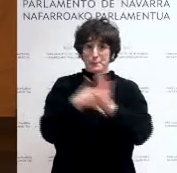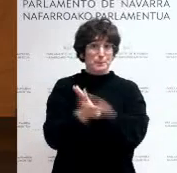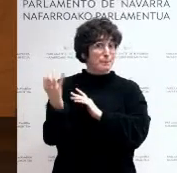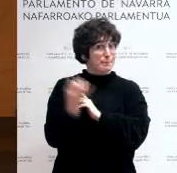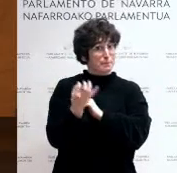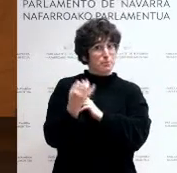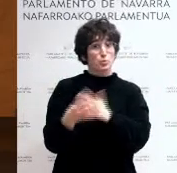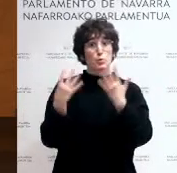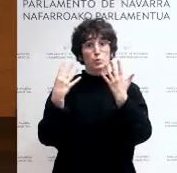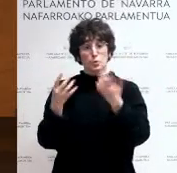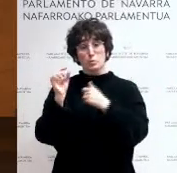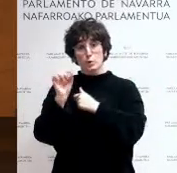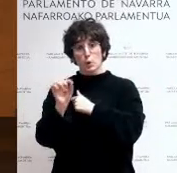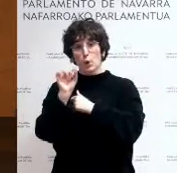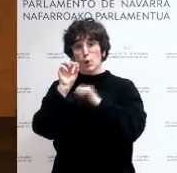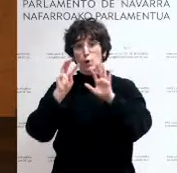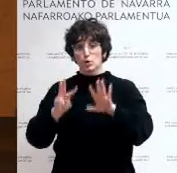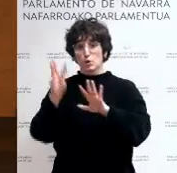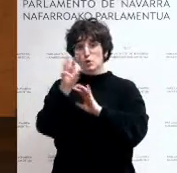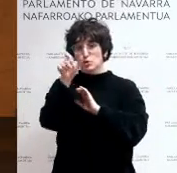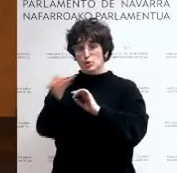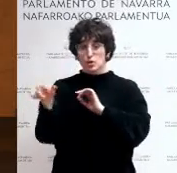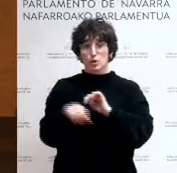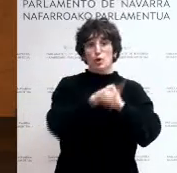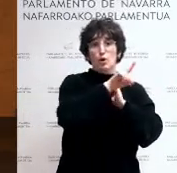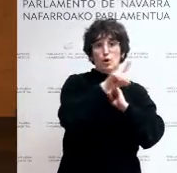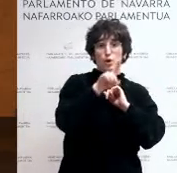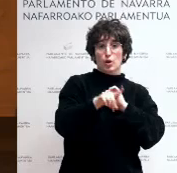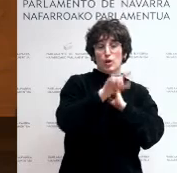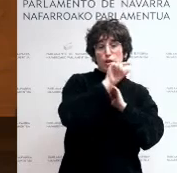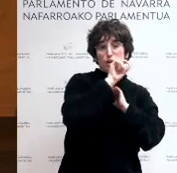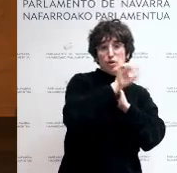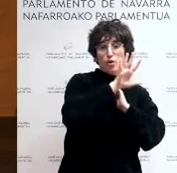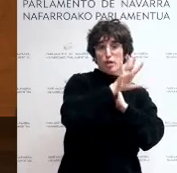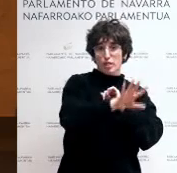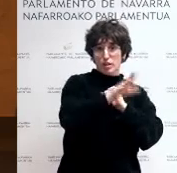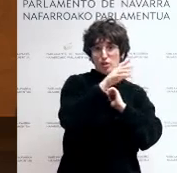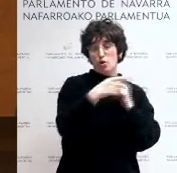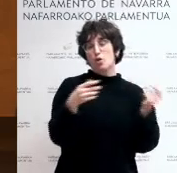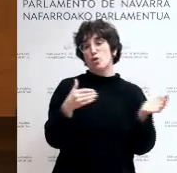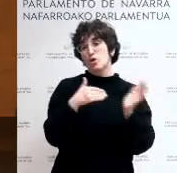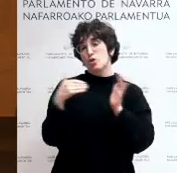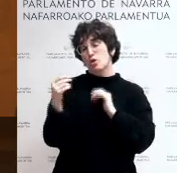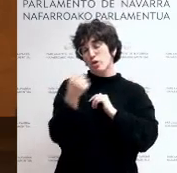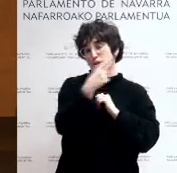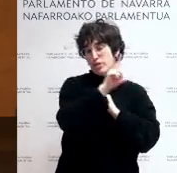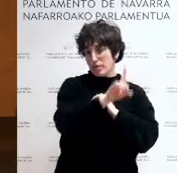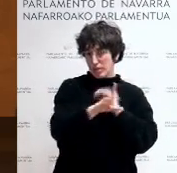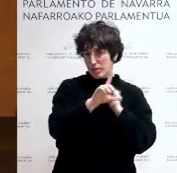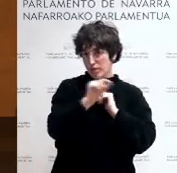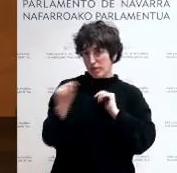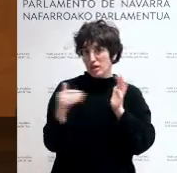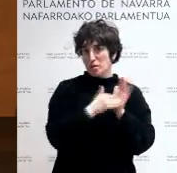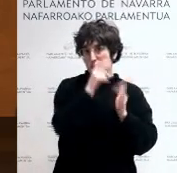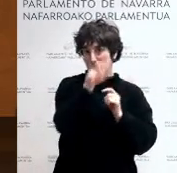9,8 radiólogos por 100.000 habitantes ahora mismo y Euskadi tenga 11,5 radiólogos por 100.000 habitantes. Otro dato revelador, Navarra